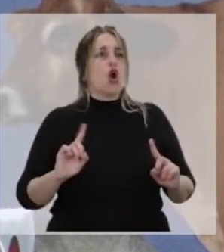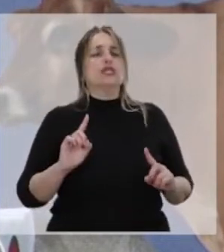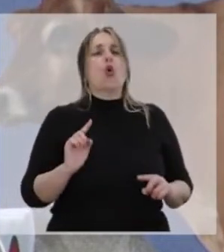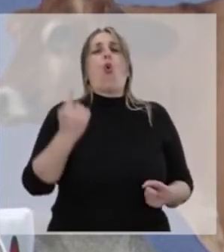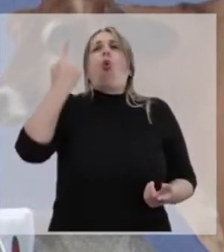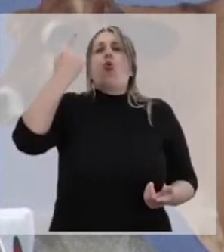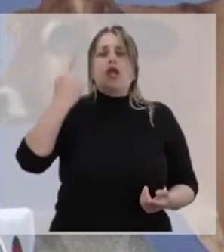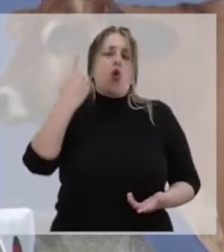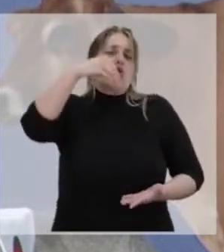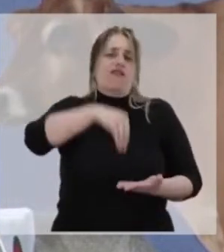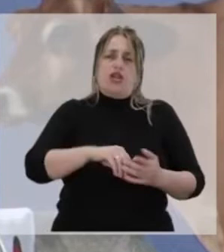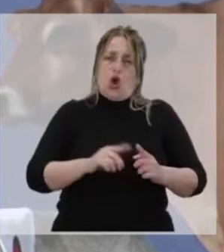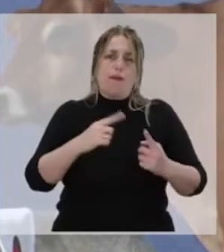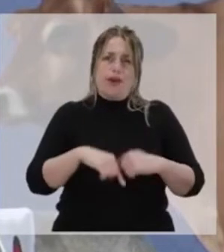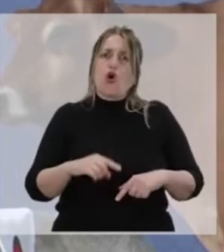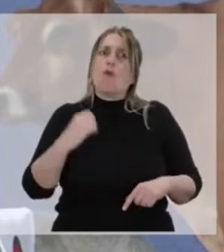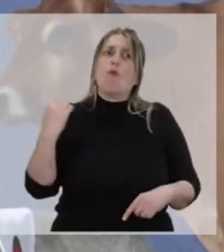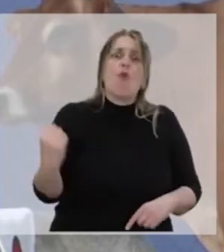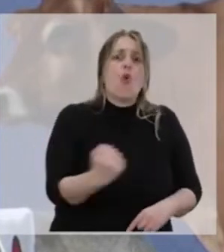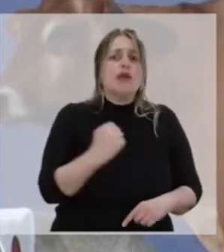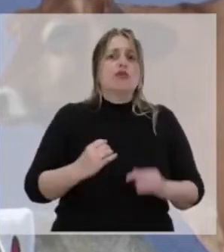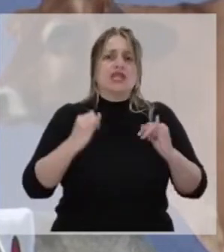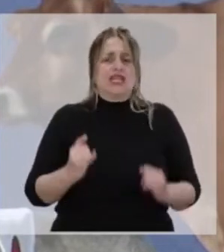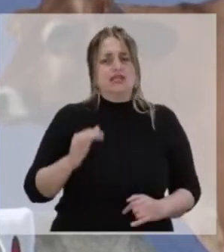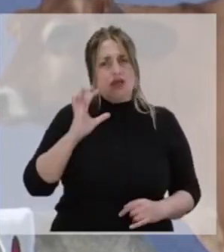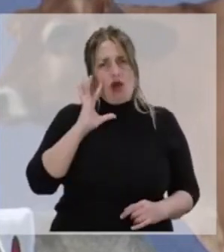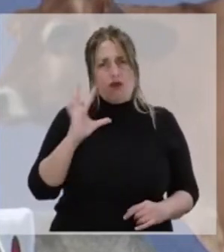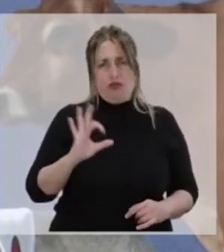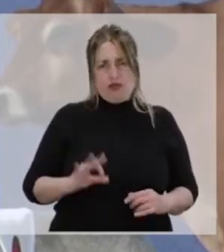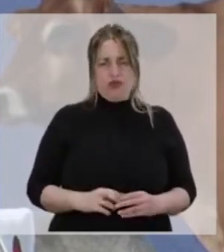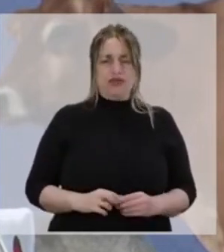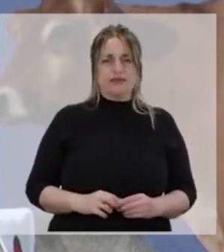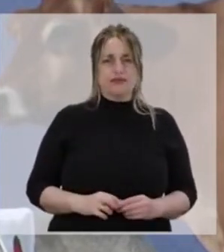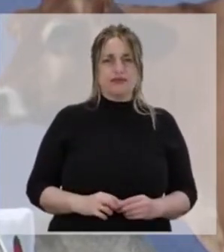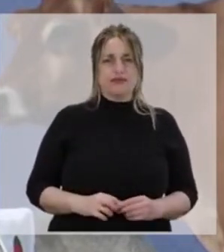no quiero decir única pero por lo menos muy importante